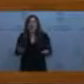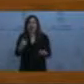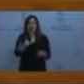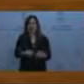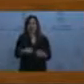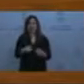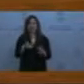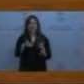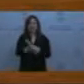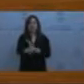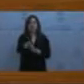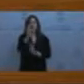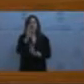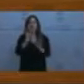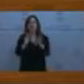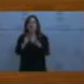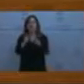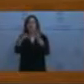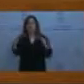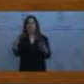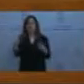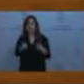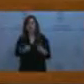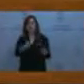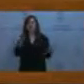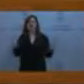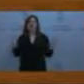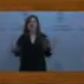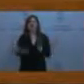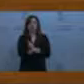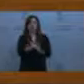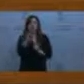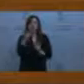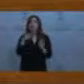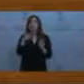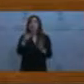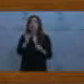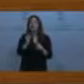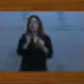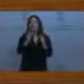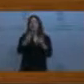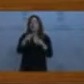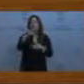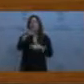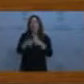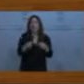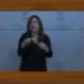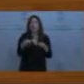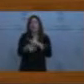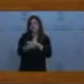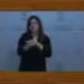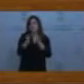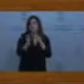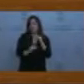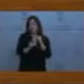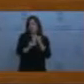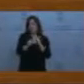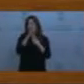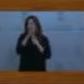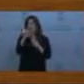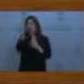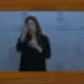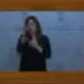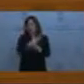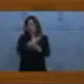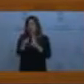libertad de elección e, insisto, más lo digo al contrario, beneficiaría precisamente a las familias que tienen menos recursos, porque creo que no hay nada más